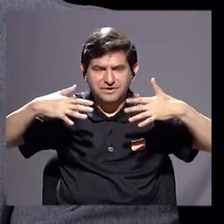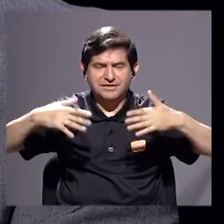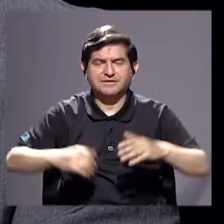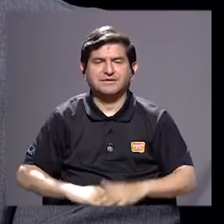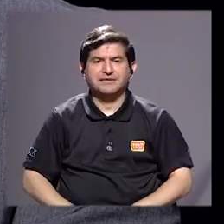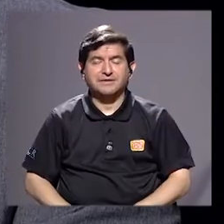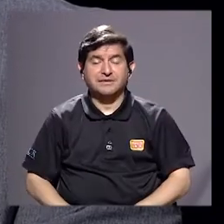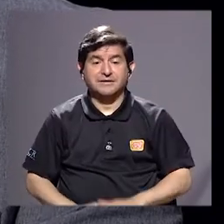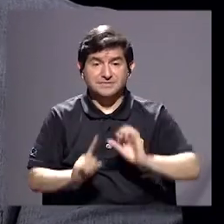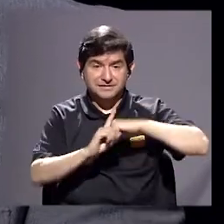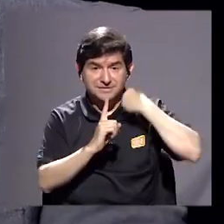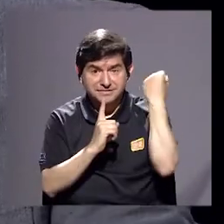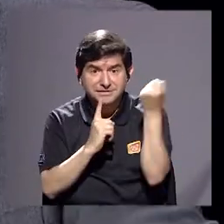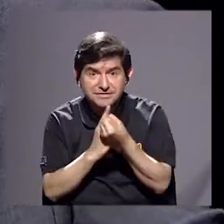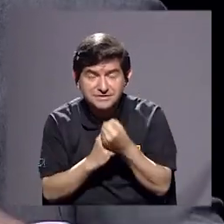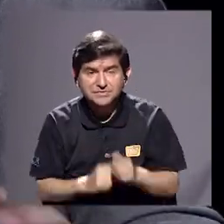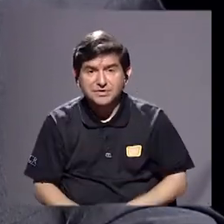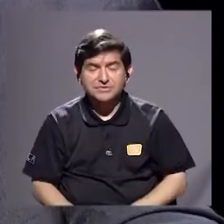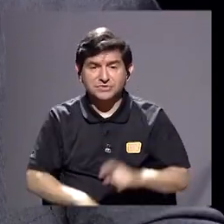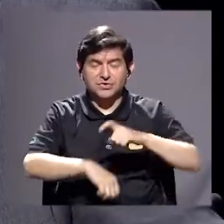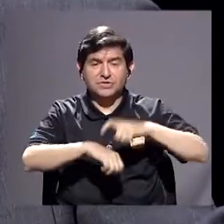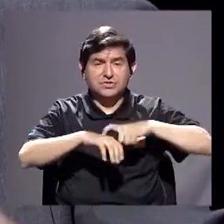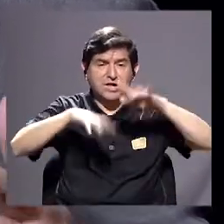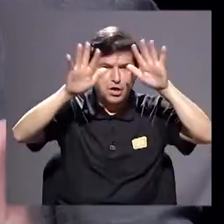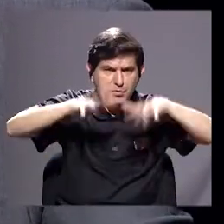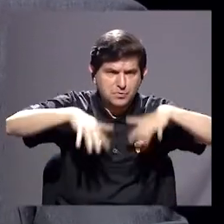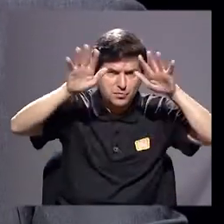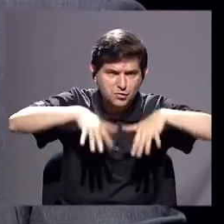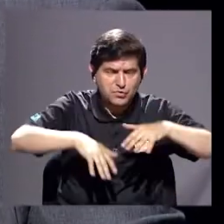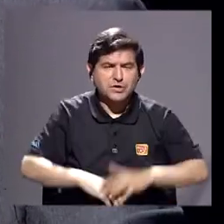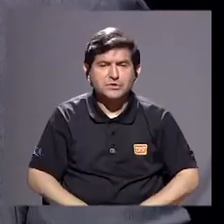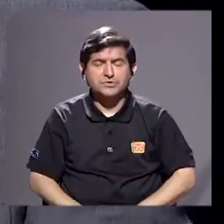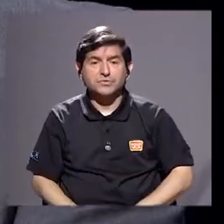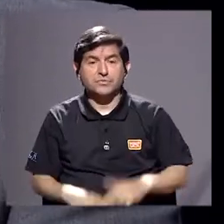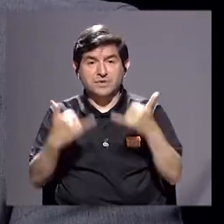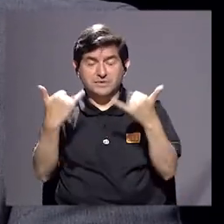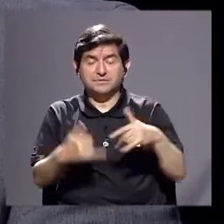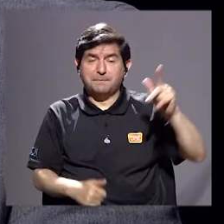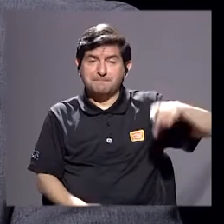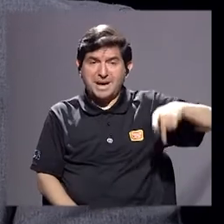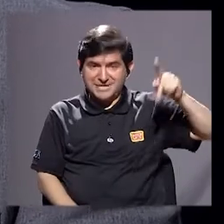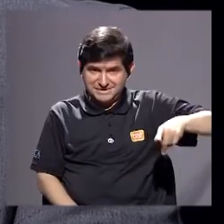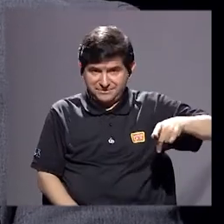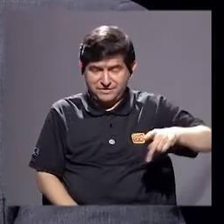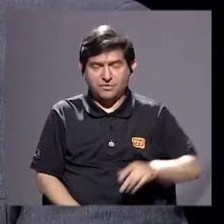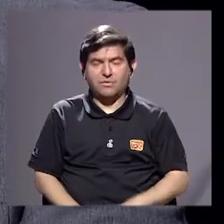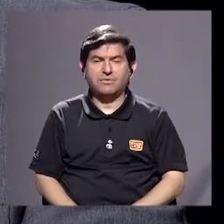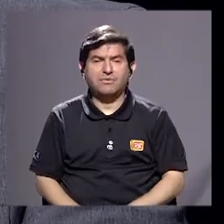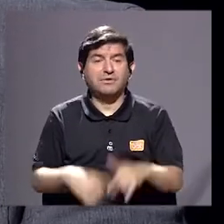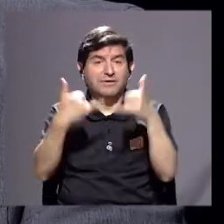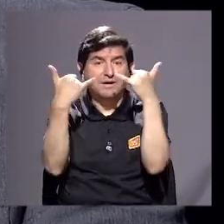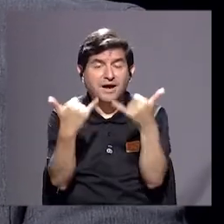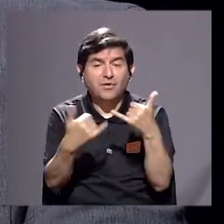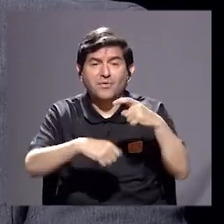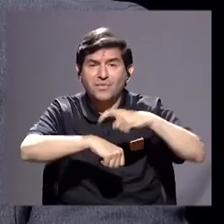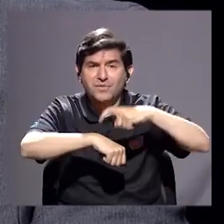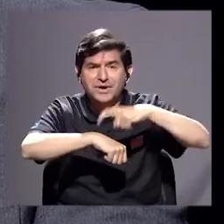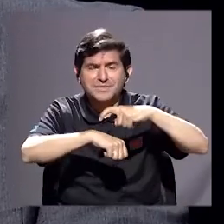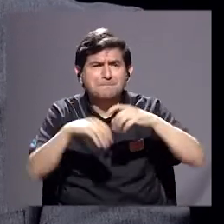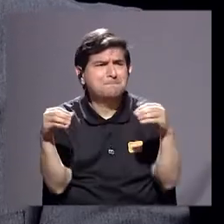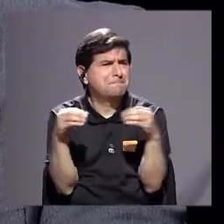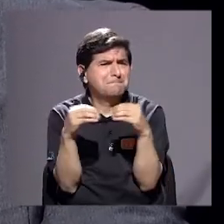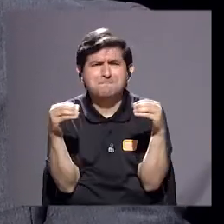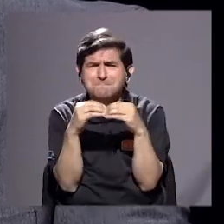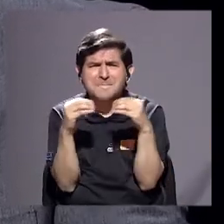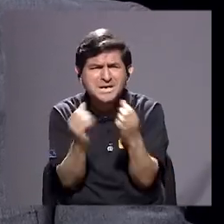eso es lo que nos permite tener pues una temporada de lluvias en el pacífico que es donde estamos ahorita justamente estamos entrando en la temporada de